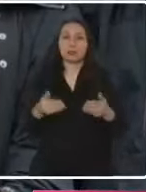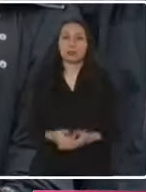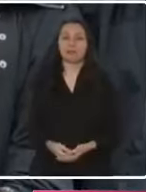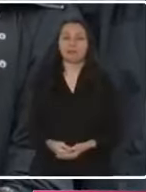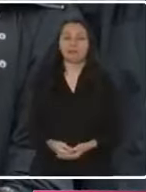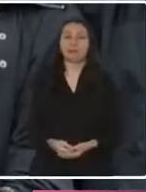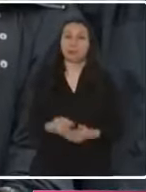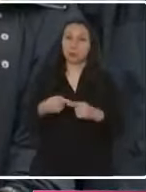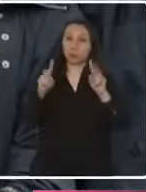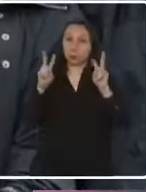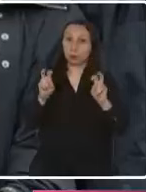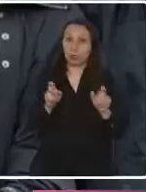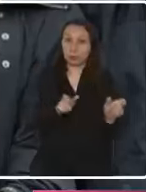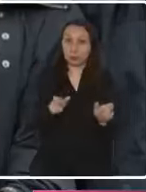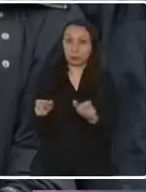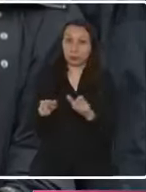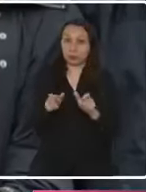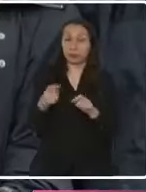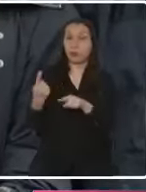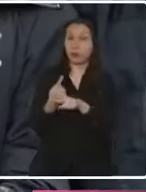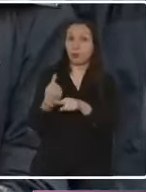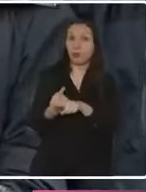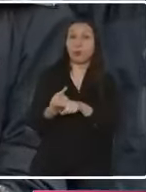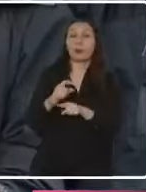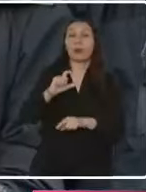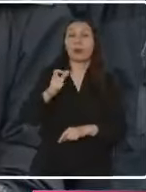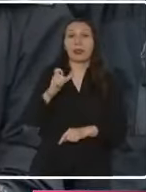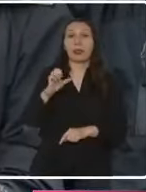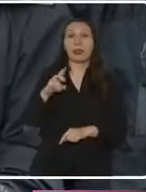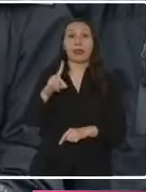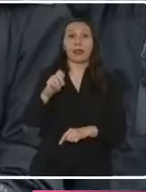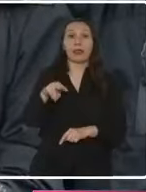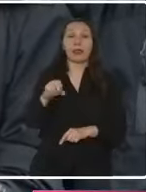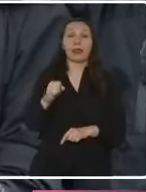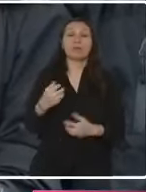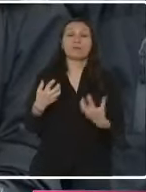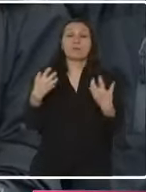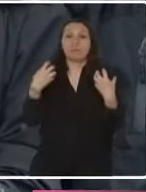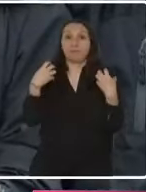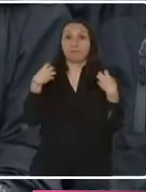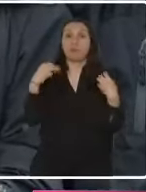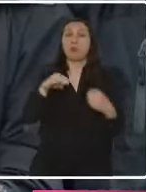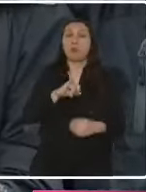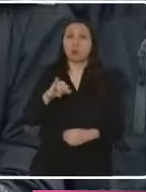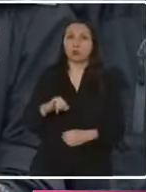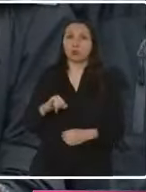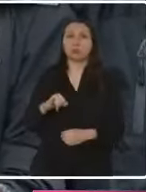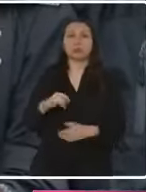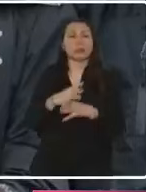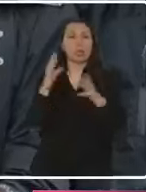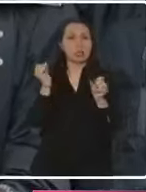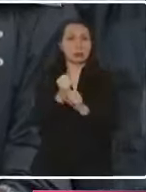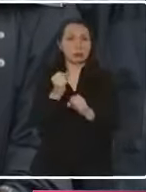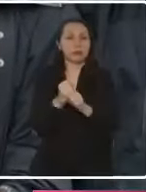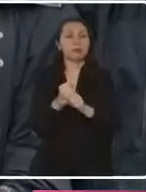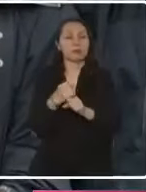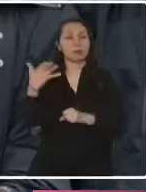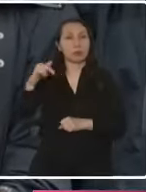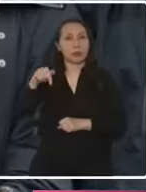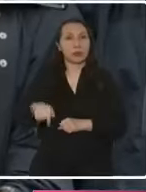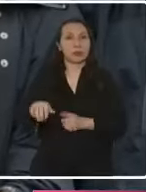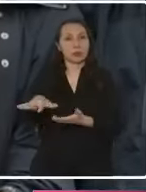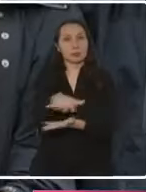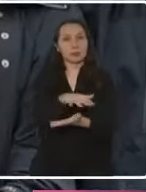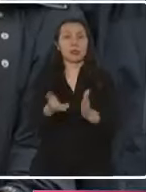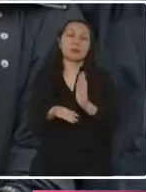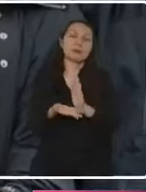otra materia, en materia de seguridad, estaba conversando con el GEDENA, Daniel Muñoz, que está cumpliendo una labor tremendamente importante aquí en la zona.